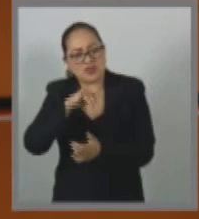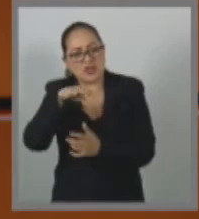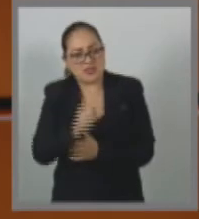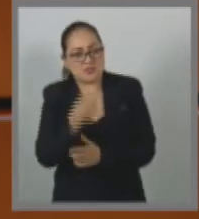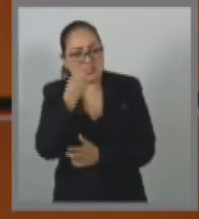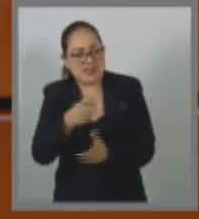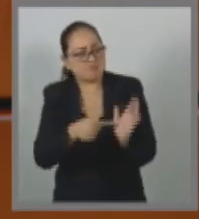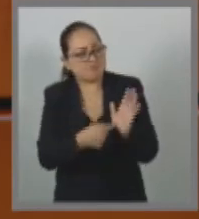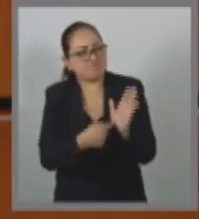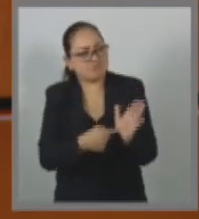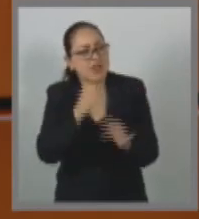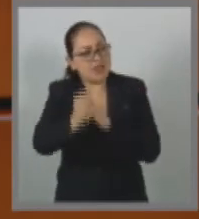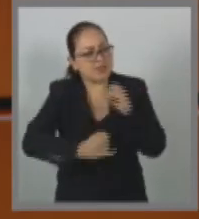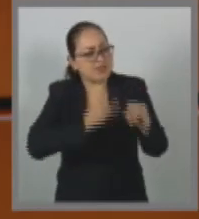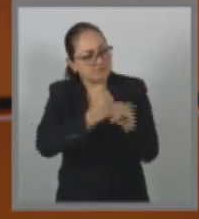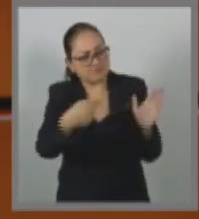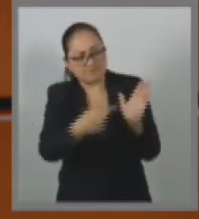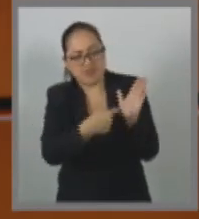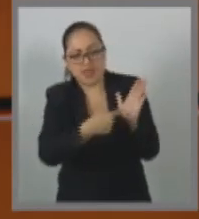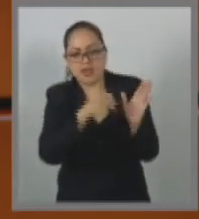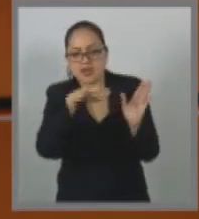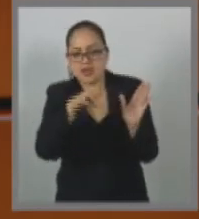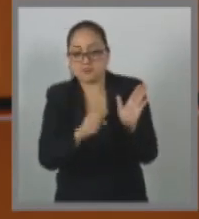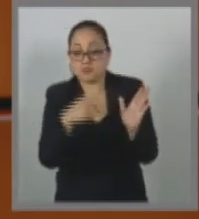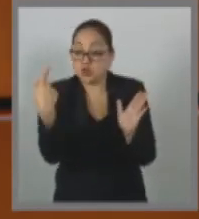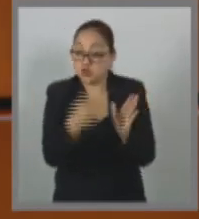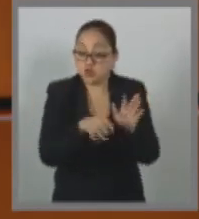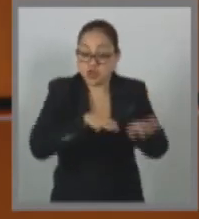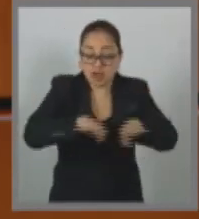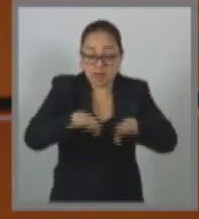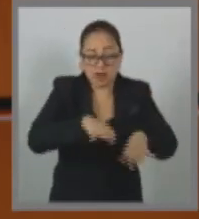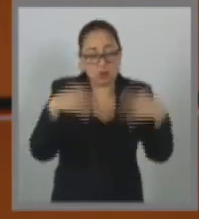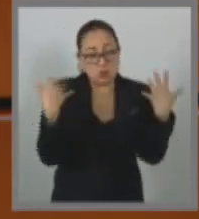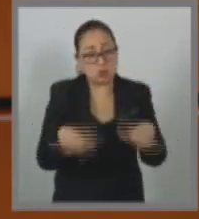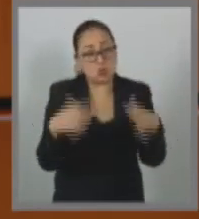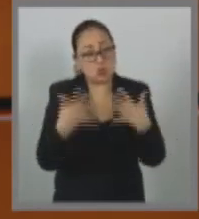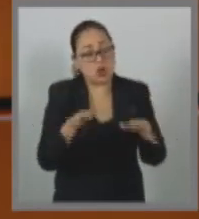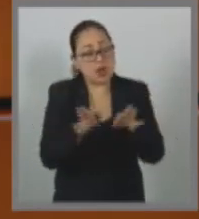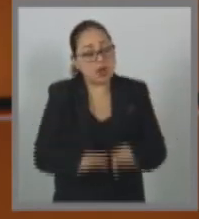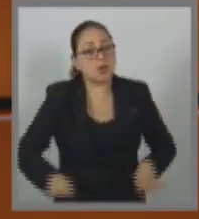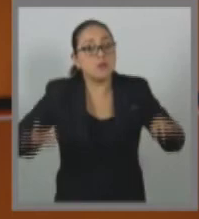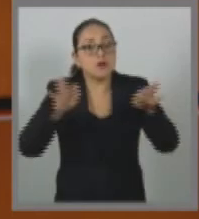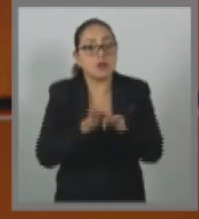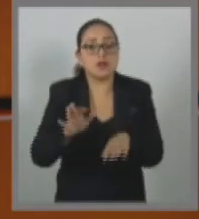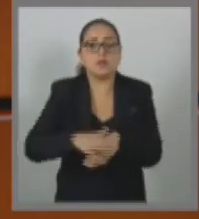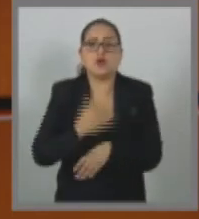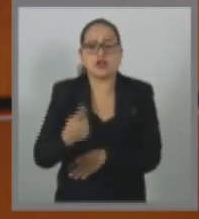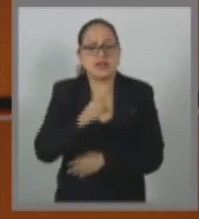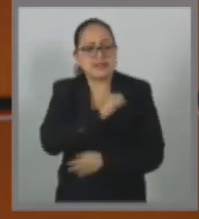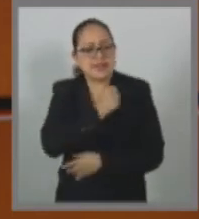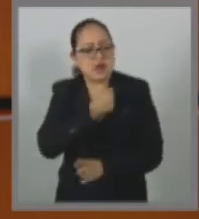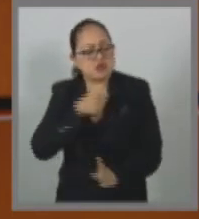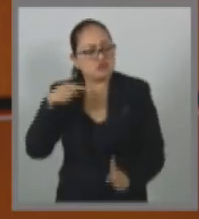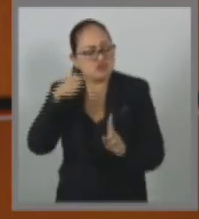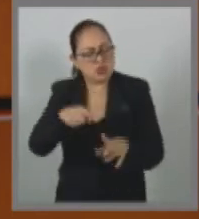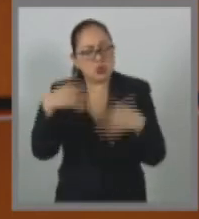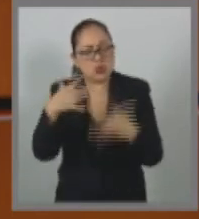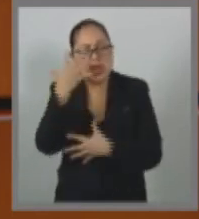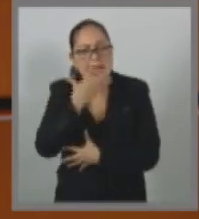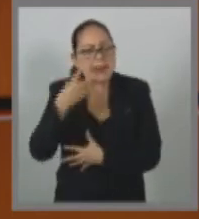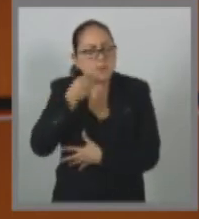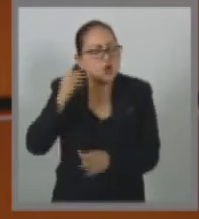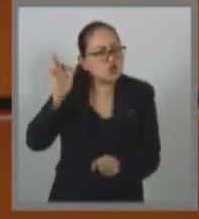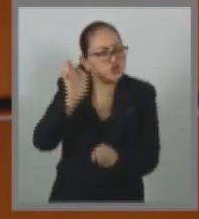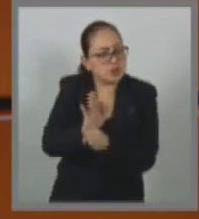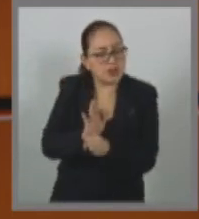un referente internacional. Su labor es inigualable, porque la salud es un bien precioso para el que la